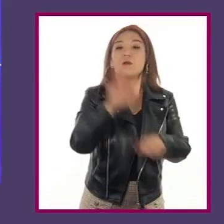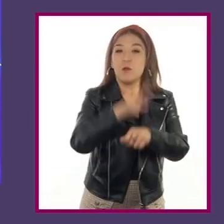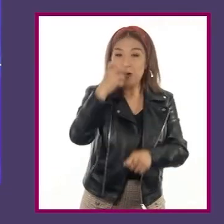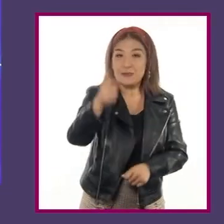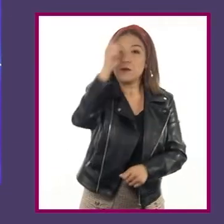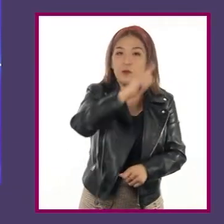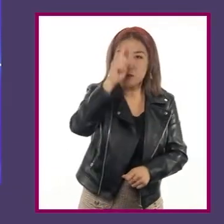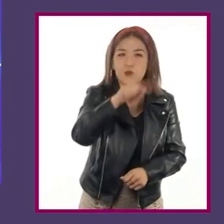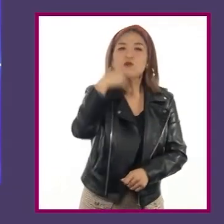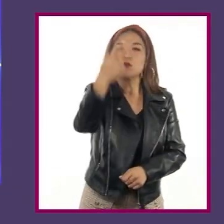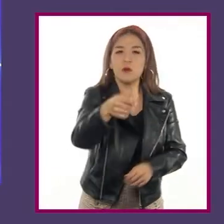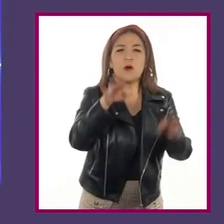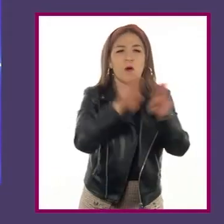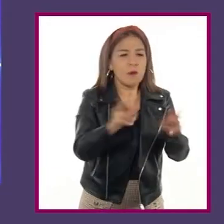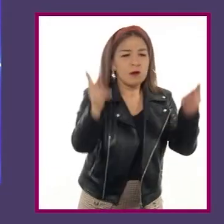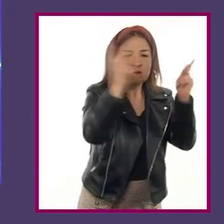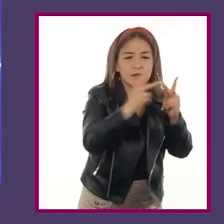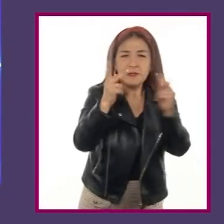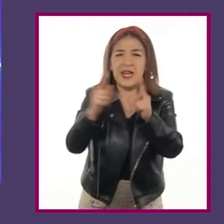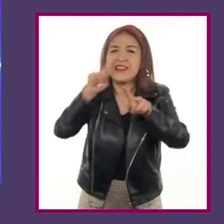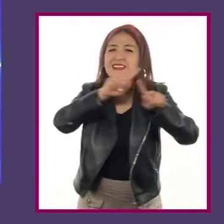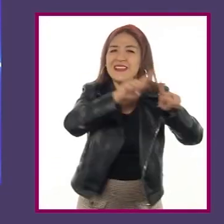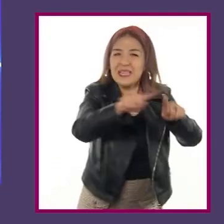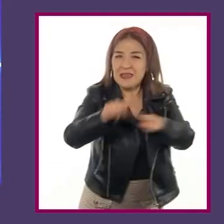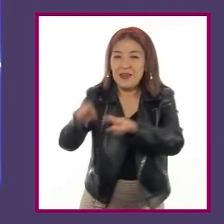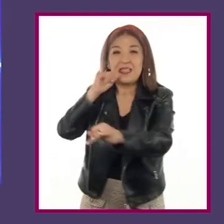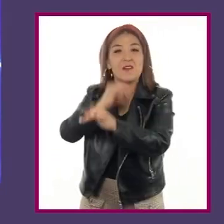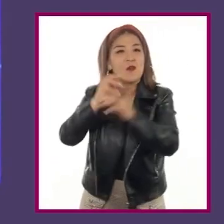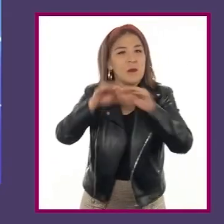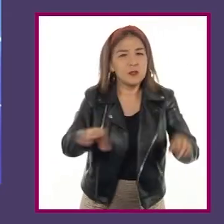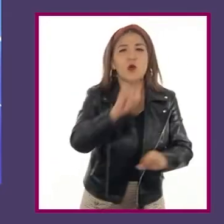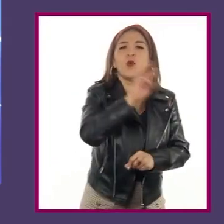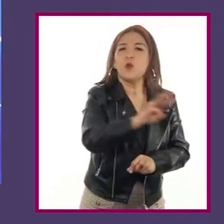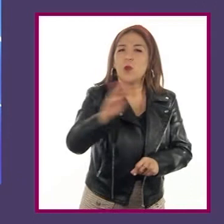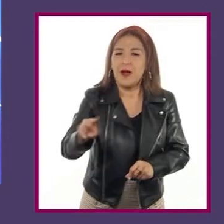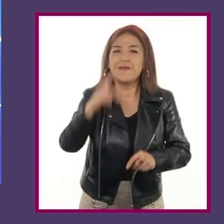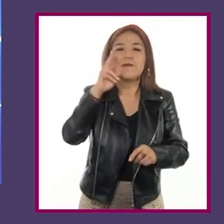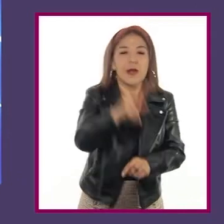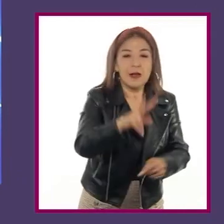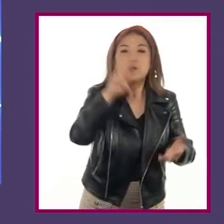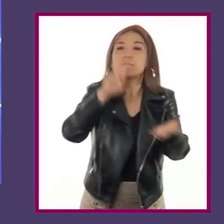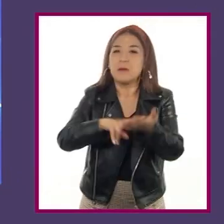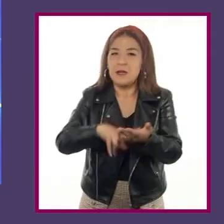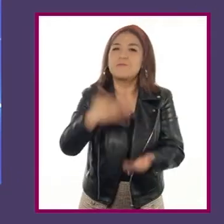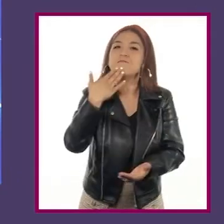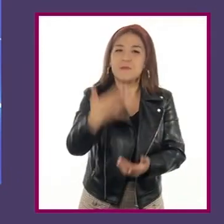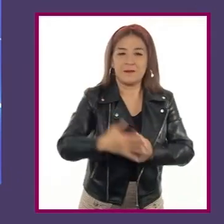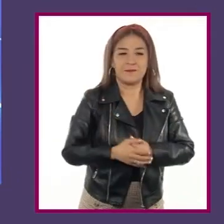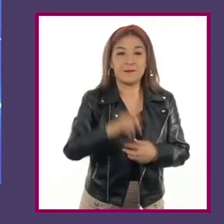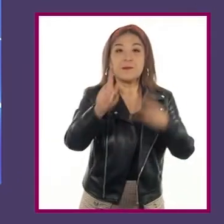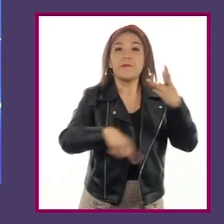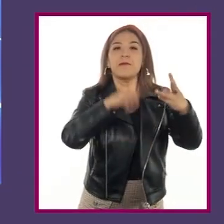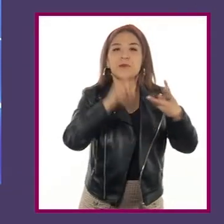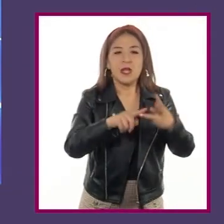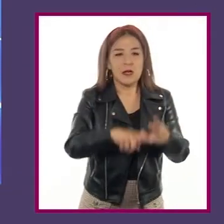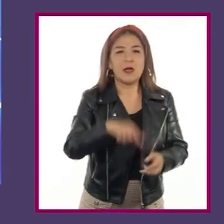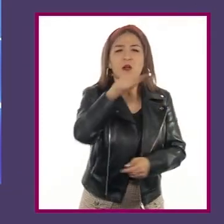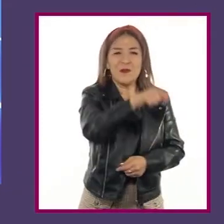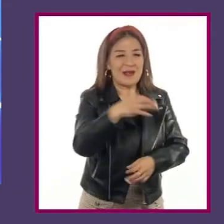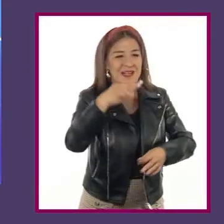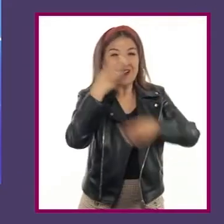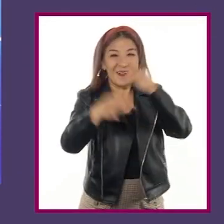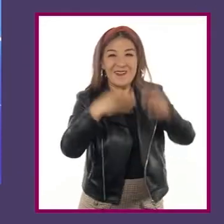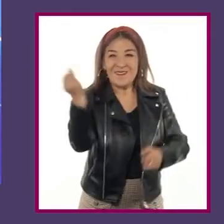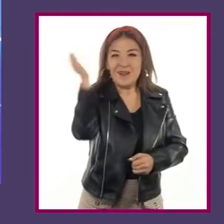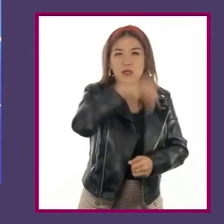sugerimos compararlos con distintas fuentes o páginas para validarlos. Paso número 3. No propagar información falsa.